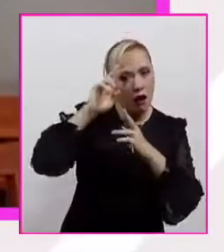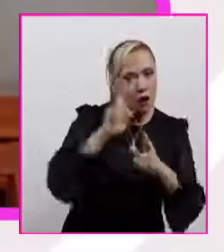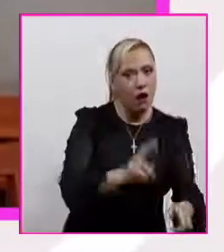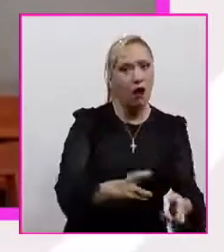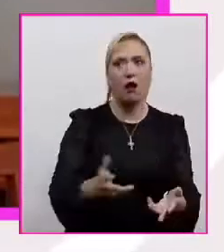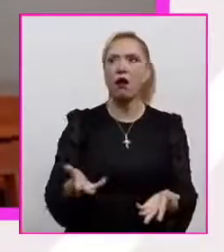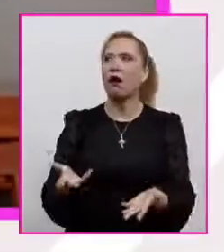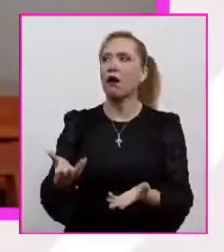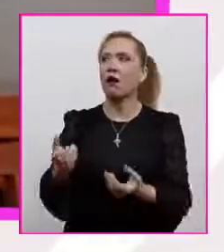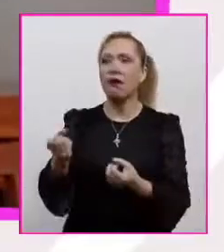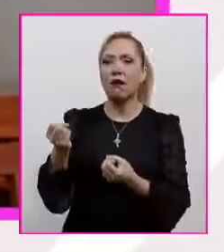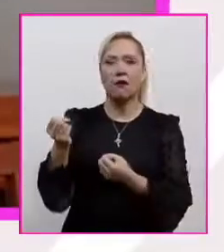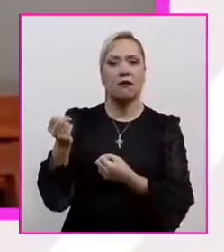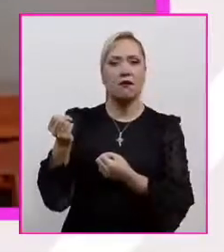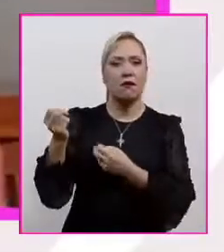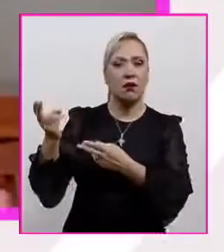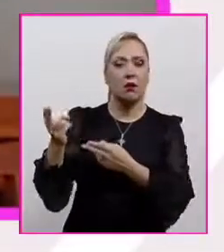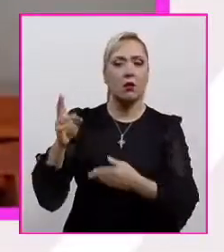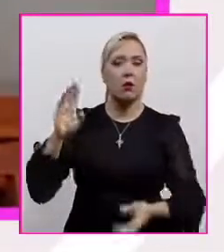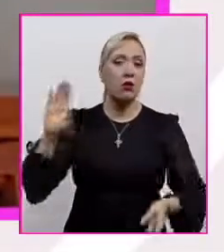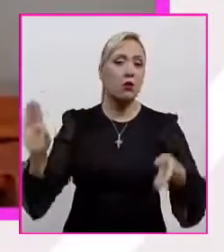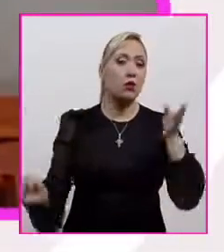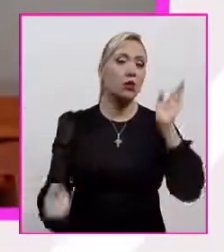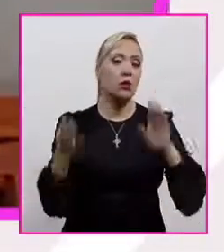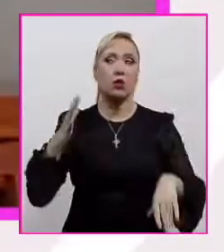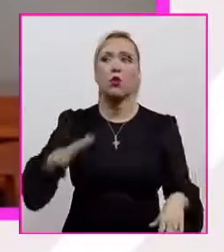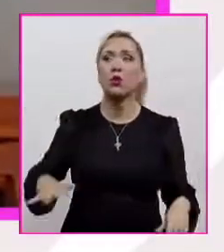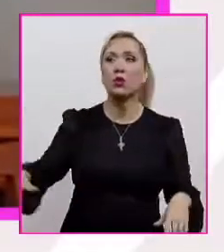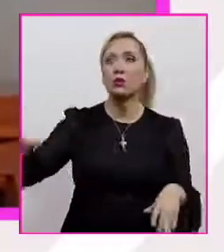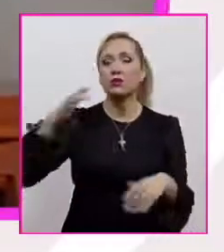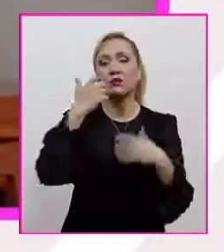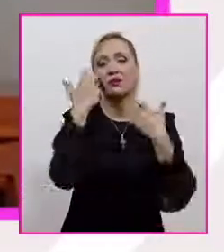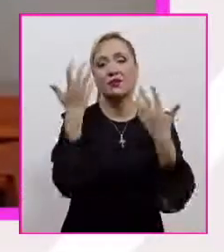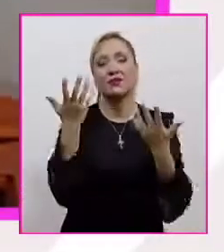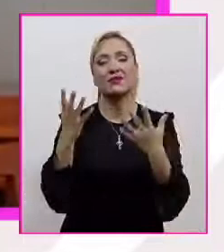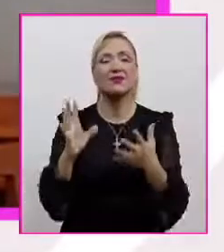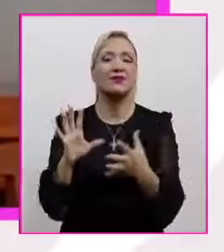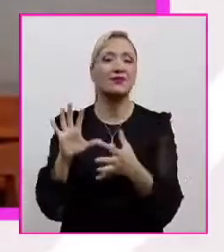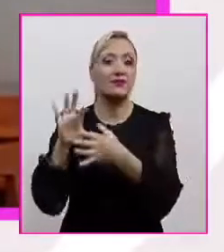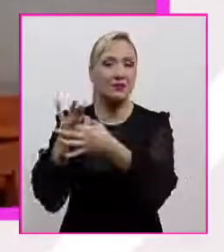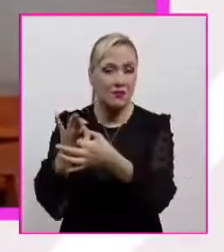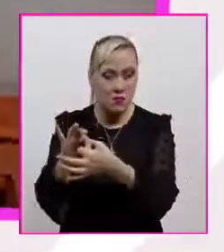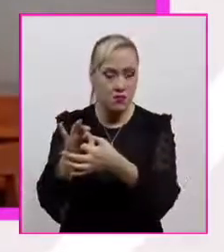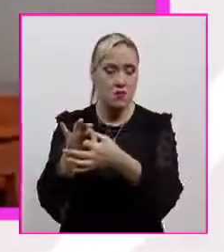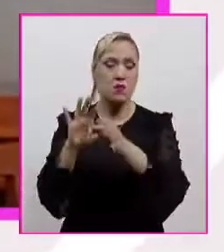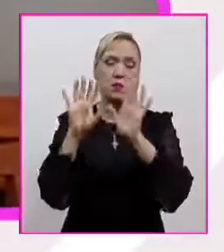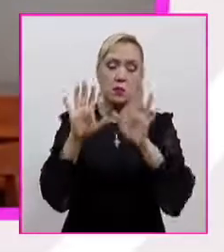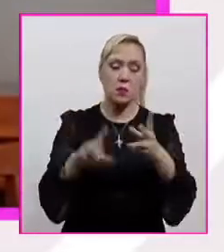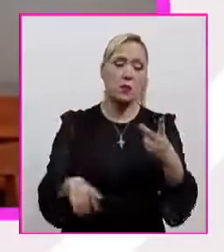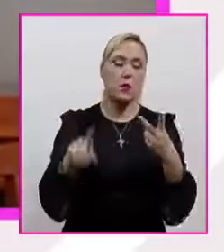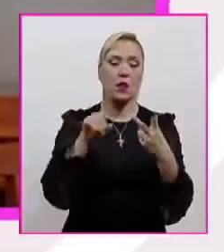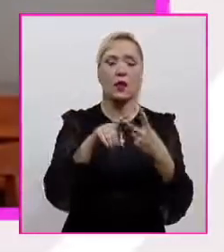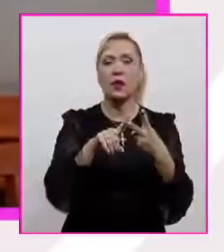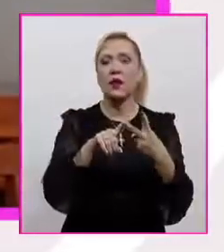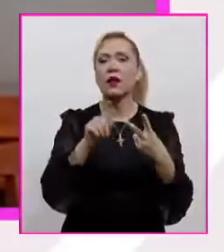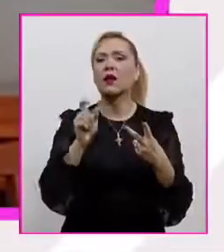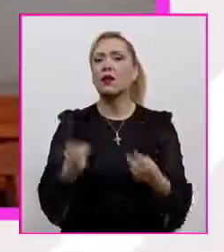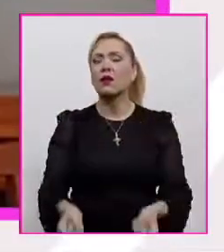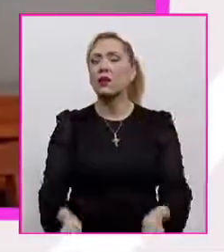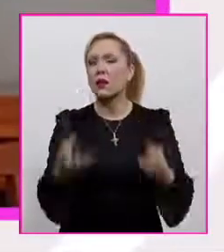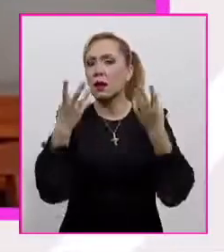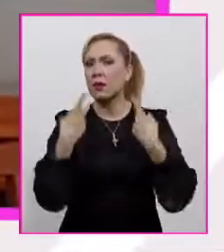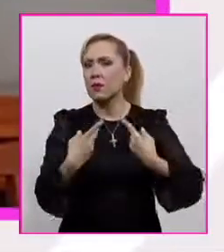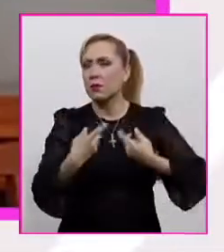posiciones que la dinámica mundial está exigiendo. El segundo punto es la demografía, por